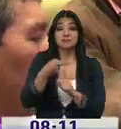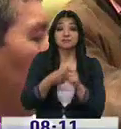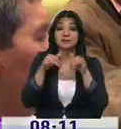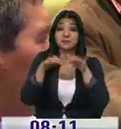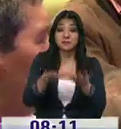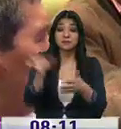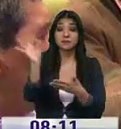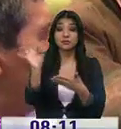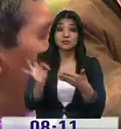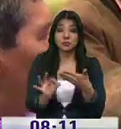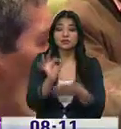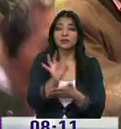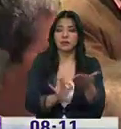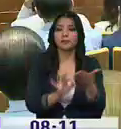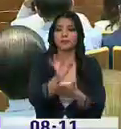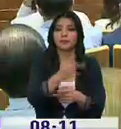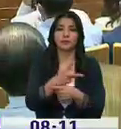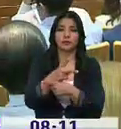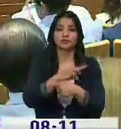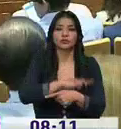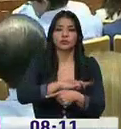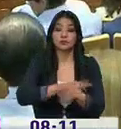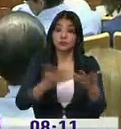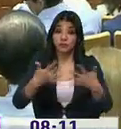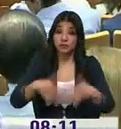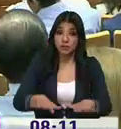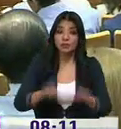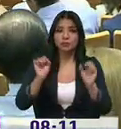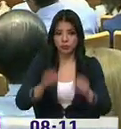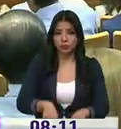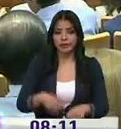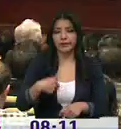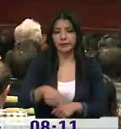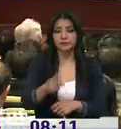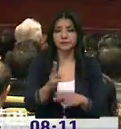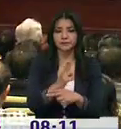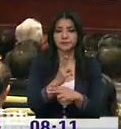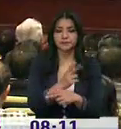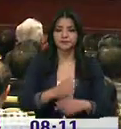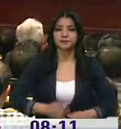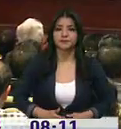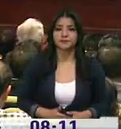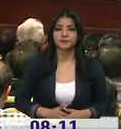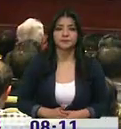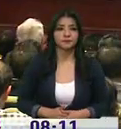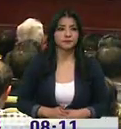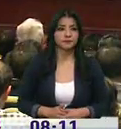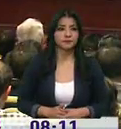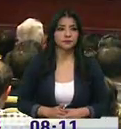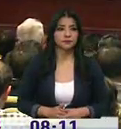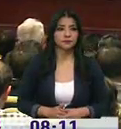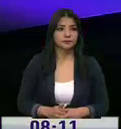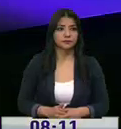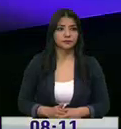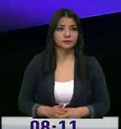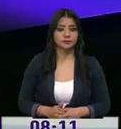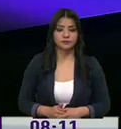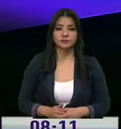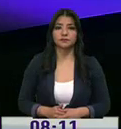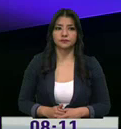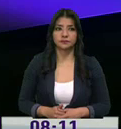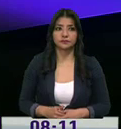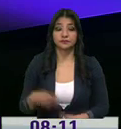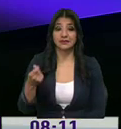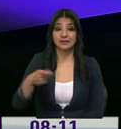presupuesto esté aprobado por el Consejo Municipal y se pueda ejecutar. En Quito informó Adriana Rojas. Con plata se